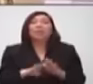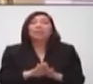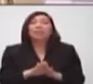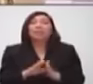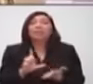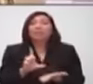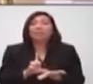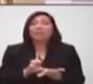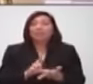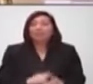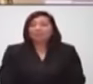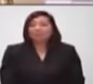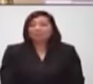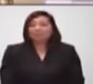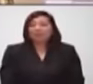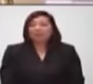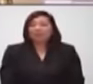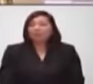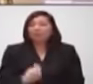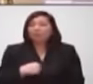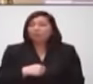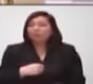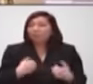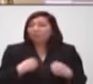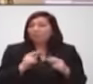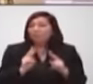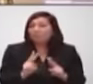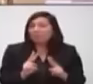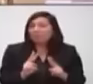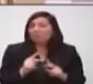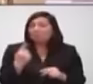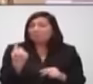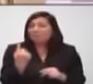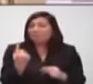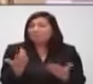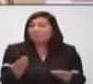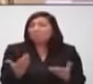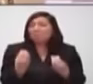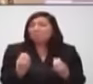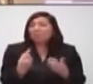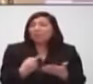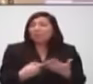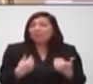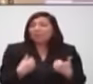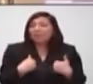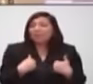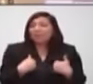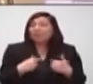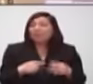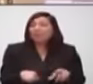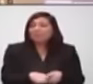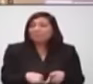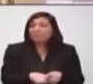hemos tenido dentro de Lima Metropolitana. Entonces nosotros tenemos que ver Este es un primer acto porque se tiene que ser